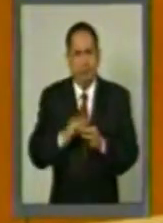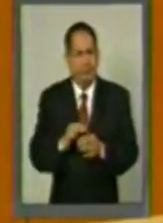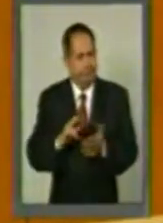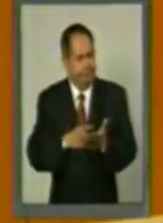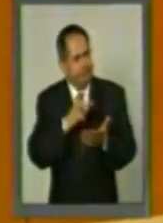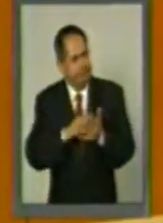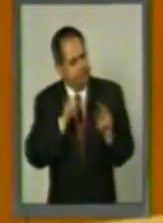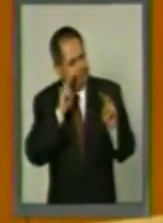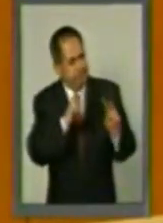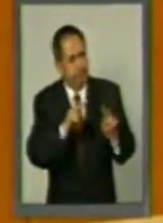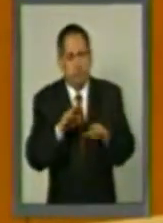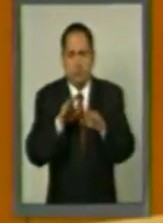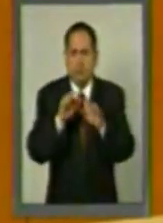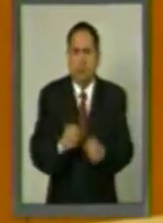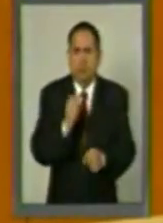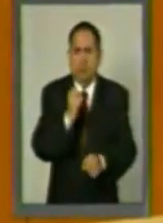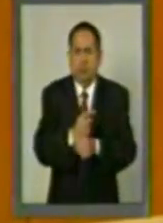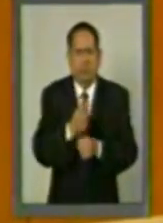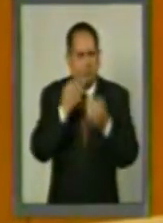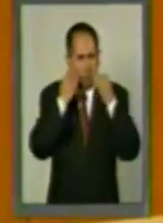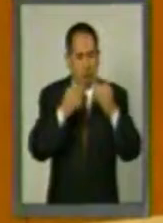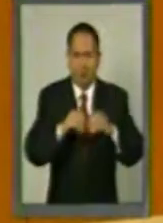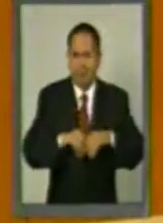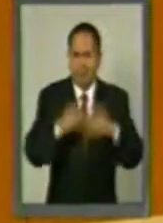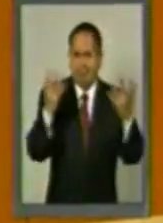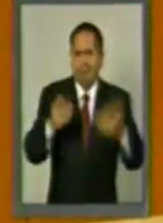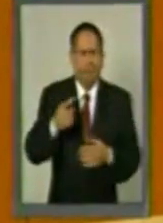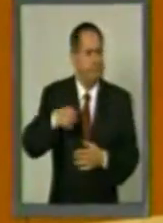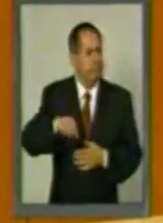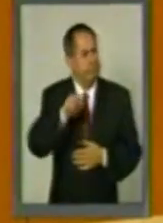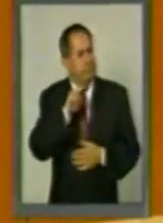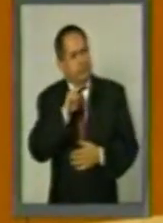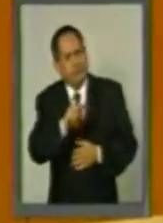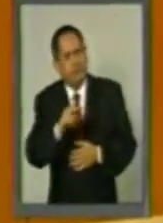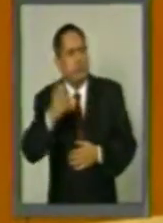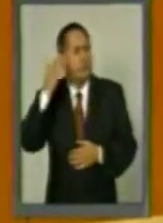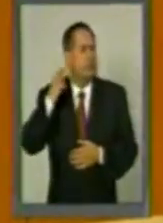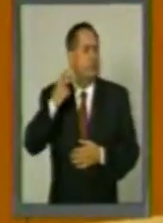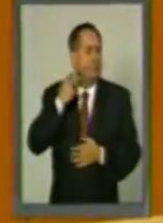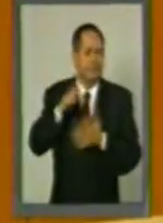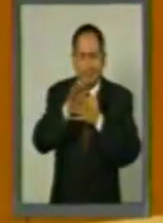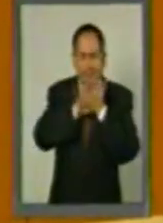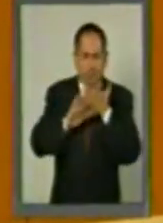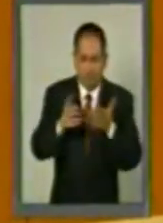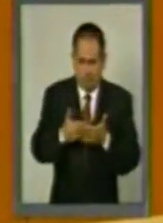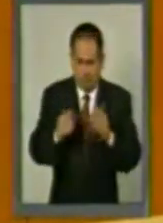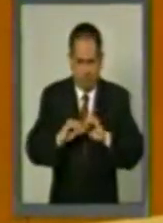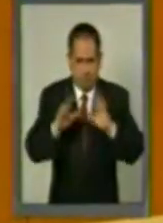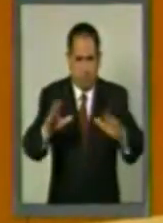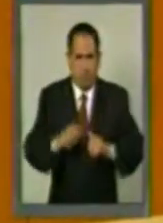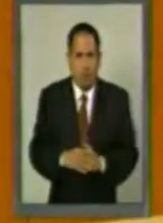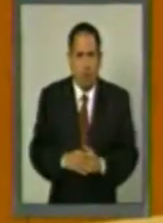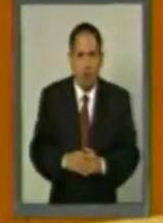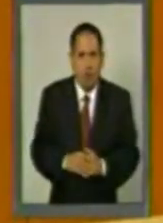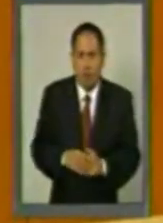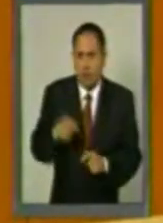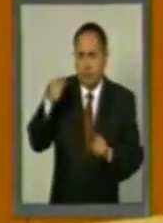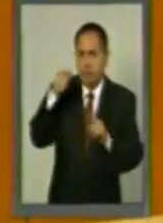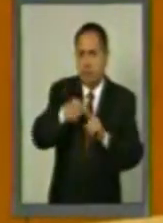en materia de seguridad, un tema que se politizó por muchos años. Y hay que